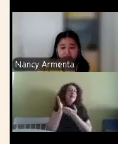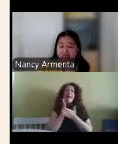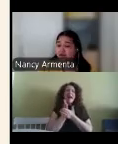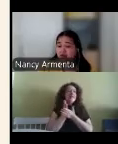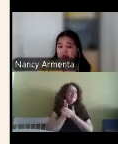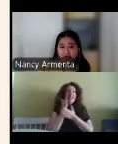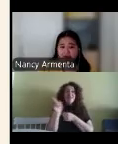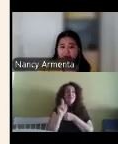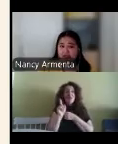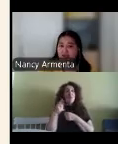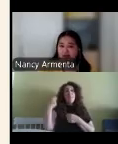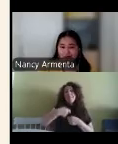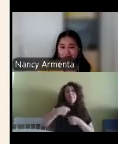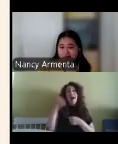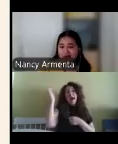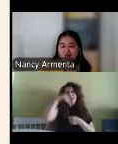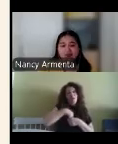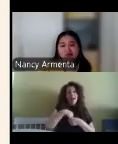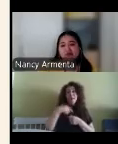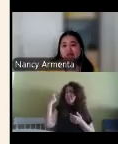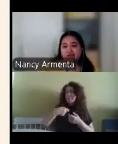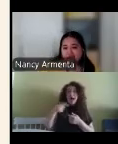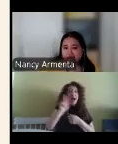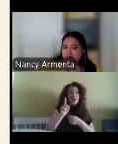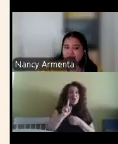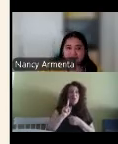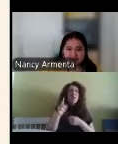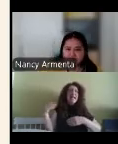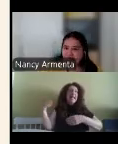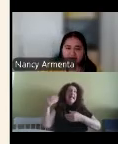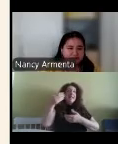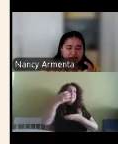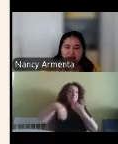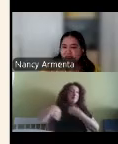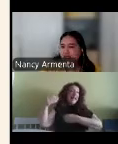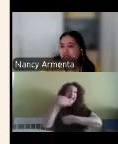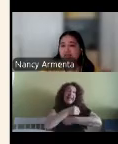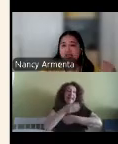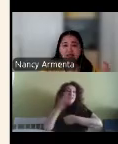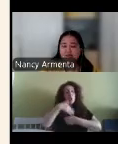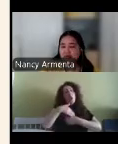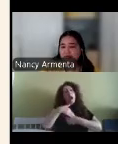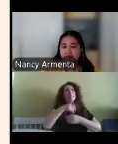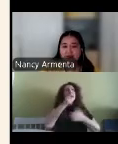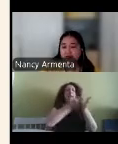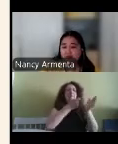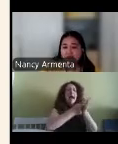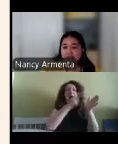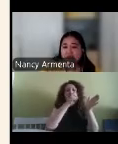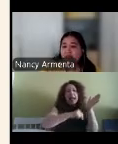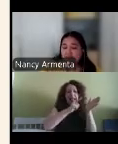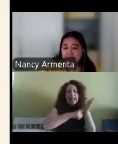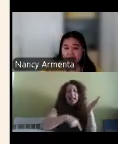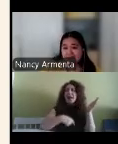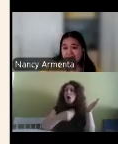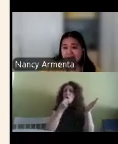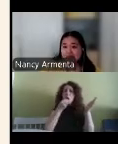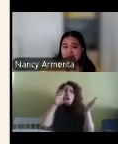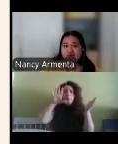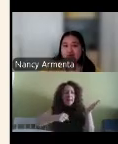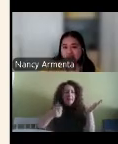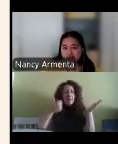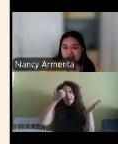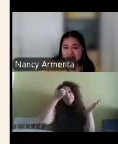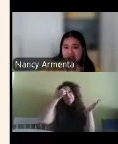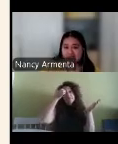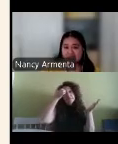la clase, no le pagan. Y si no le pagan, no tiene un ingreso para pagar el alquiler, para pagar la comida, para tener